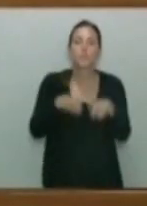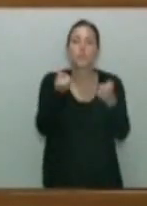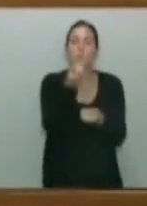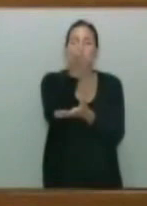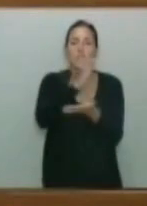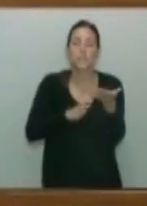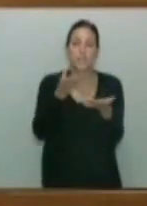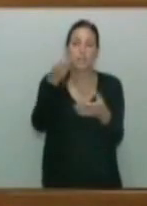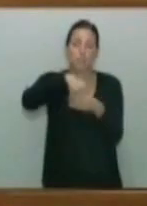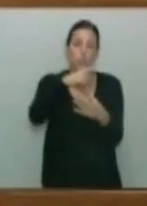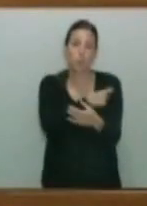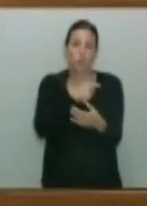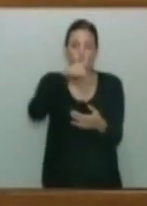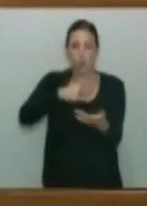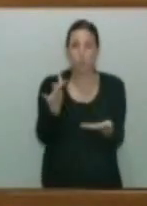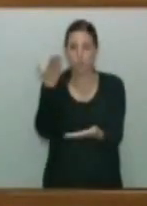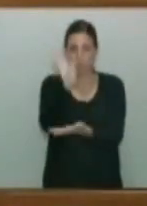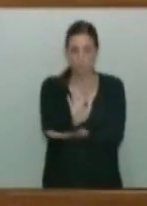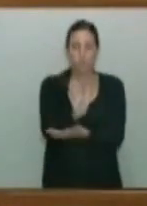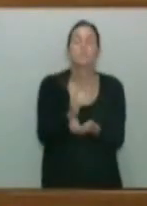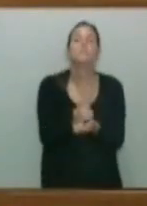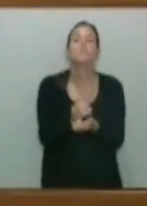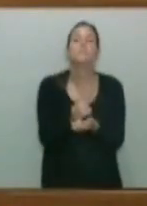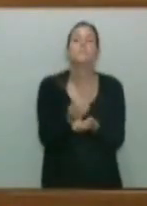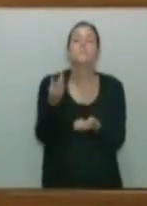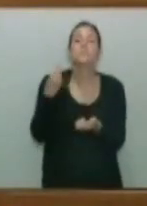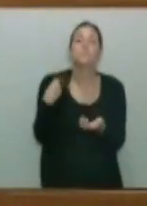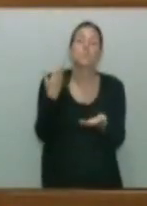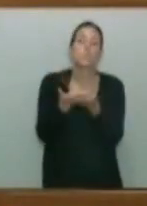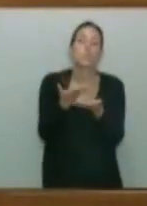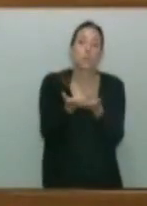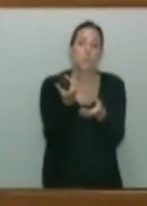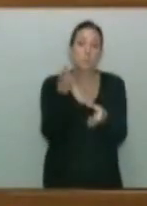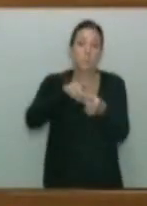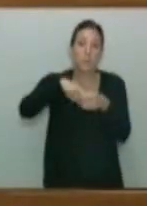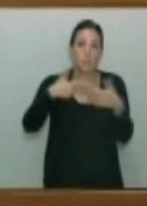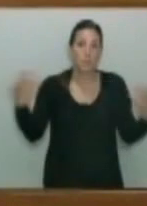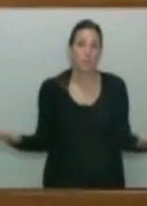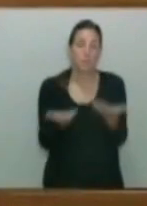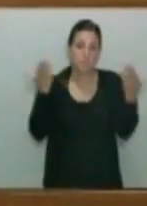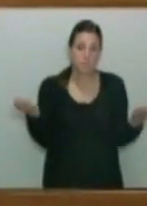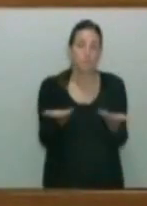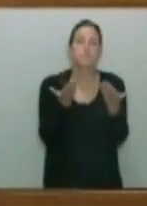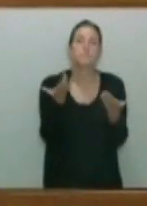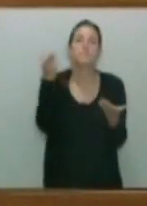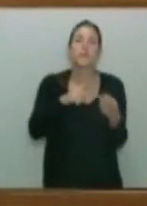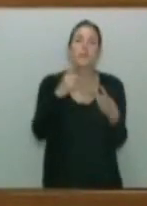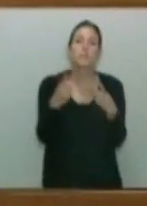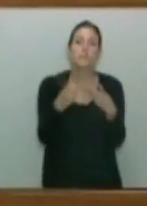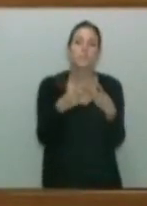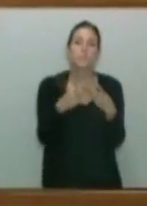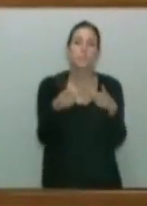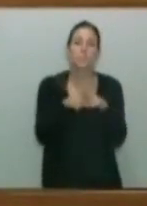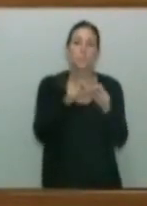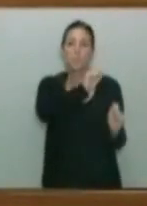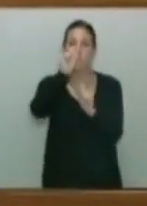de la comisión que traemos hoy aquí. Propone la incentivación de la participación, propone el desbloqueo de